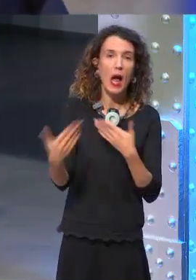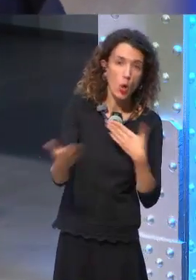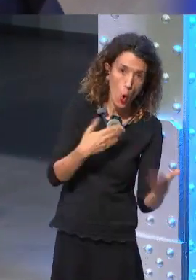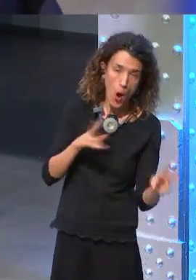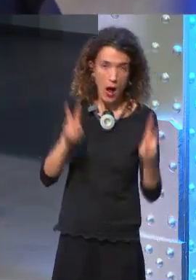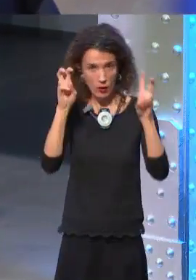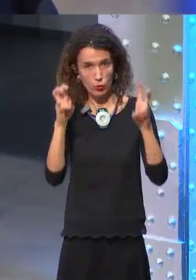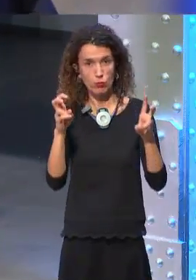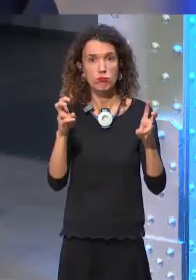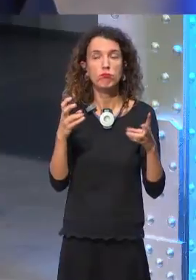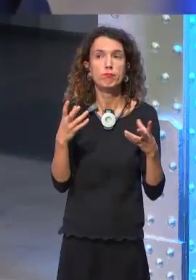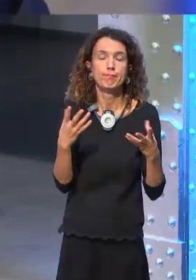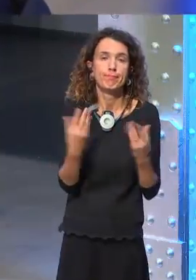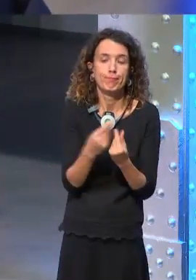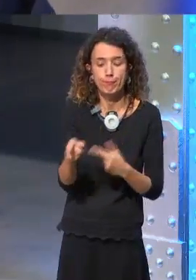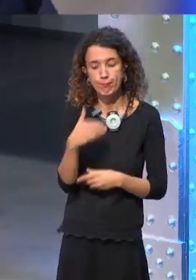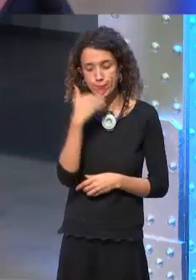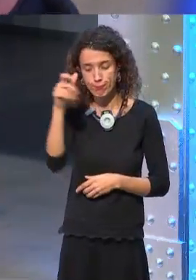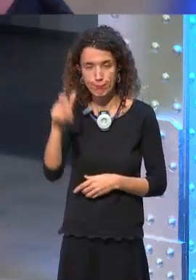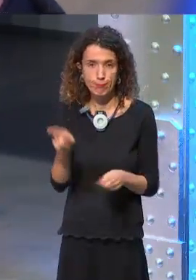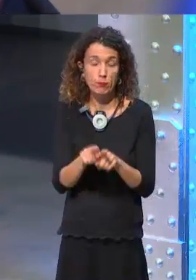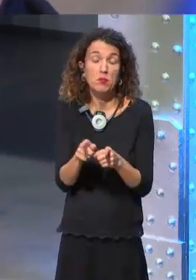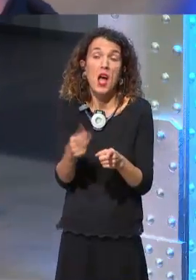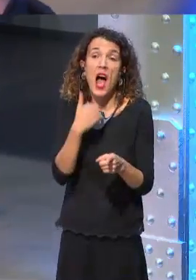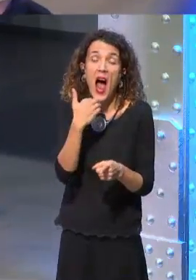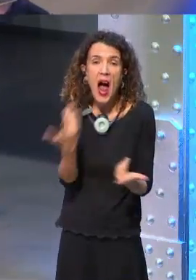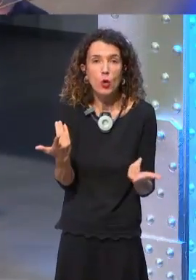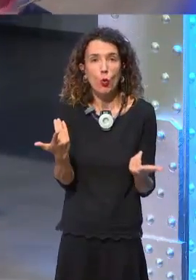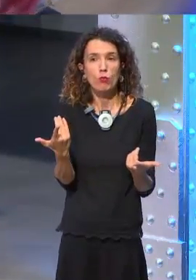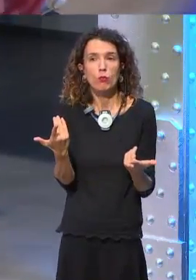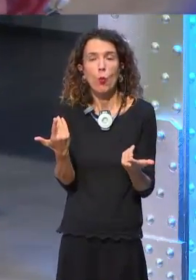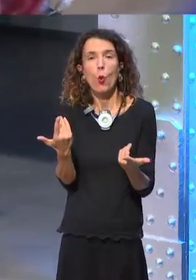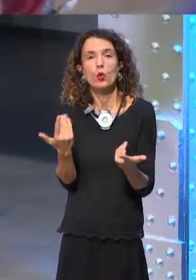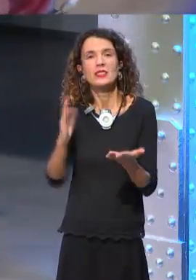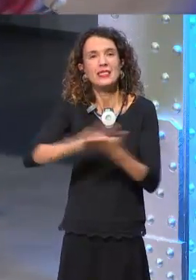menos, con algo que es relativamente ajeno,